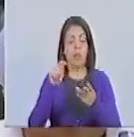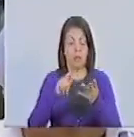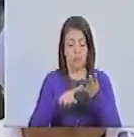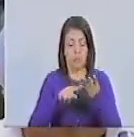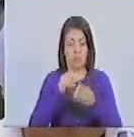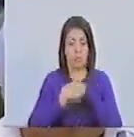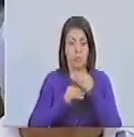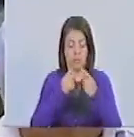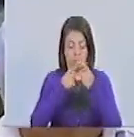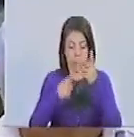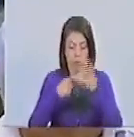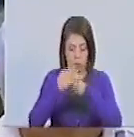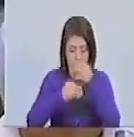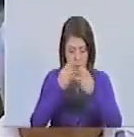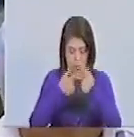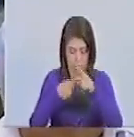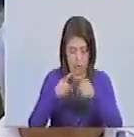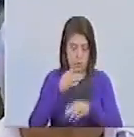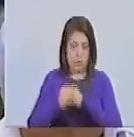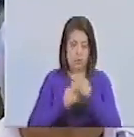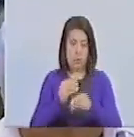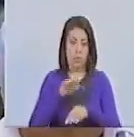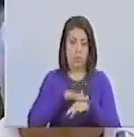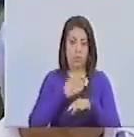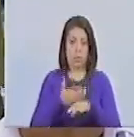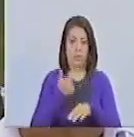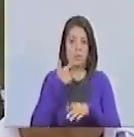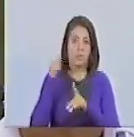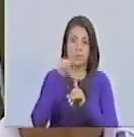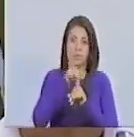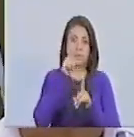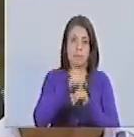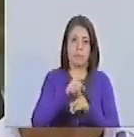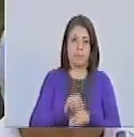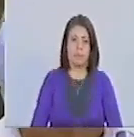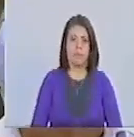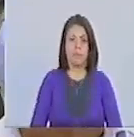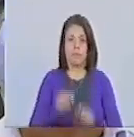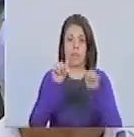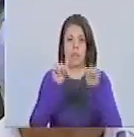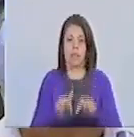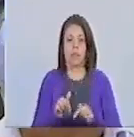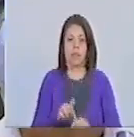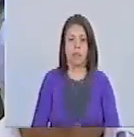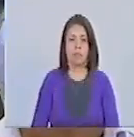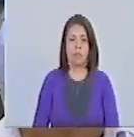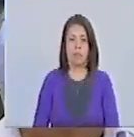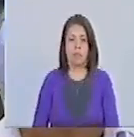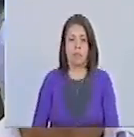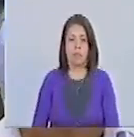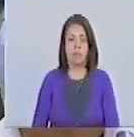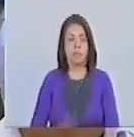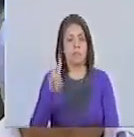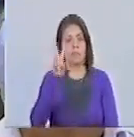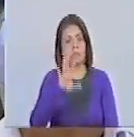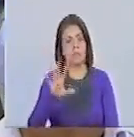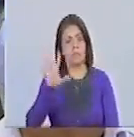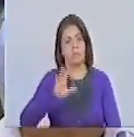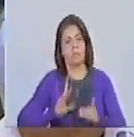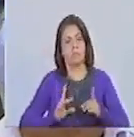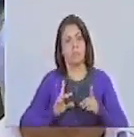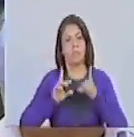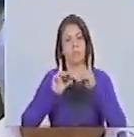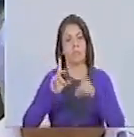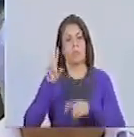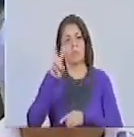Ojeda y tantos otros que luchaban acá por una Venezuela digna,